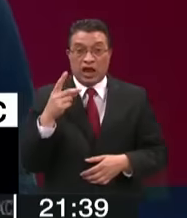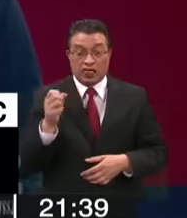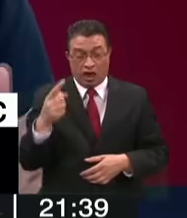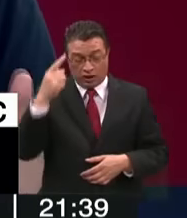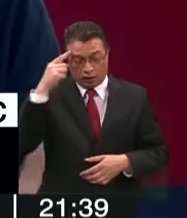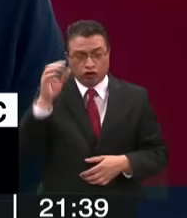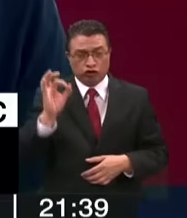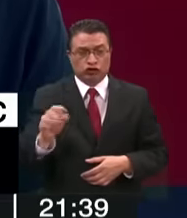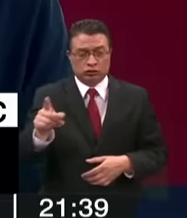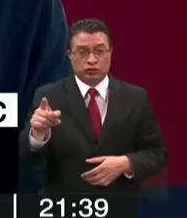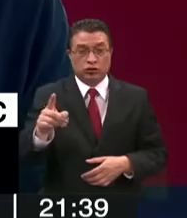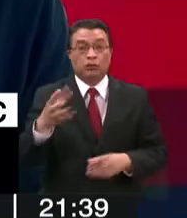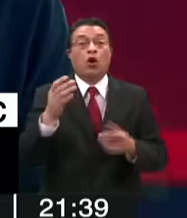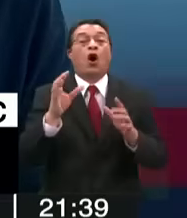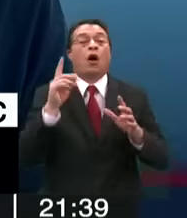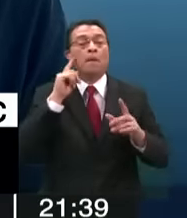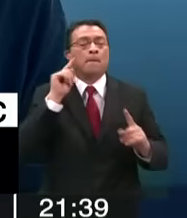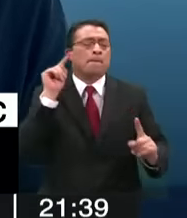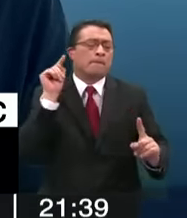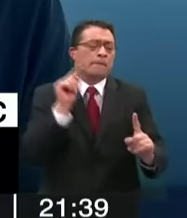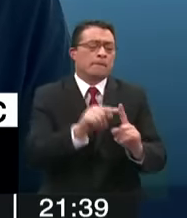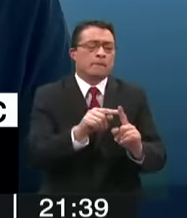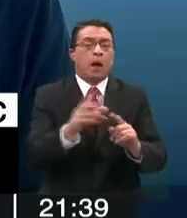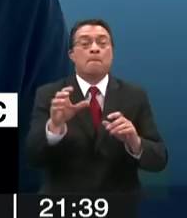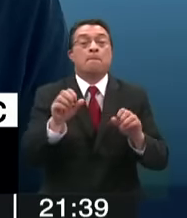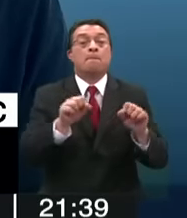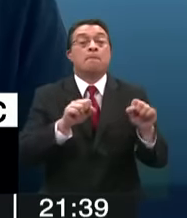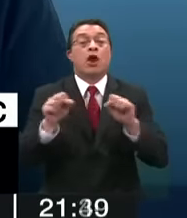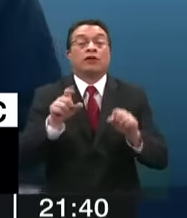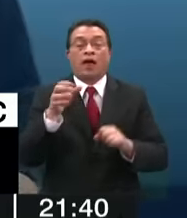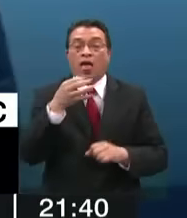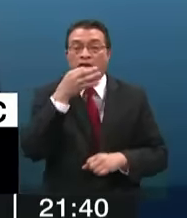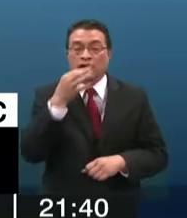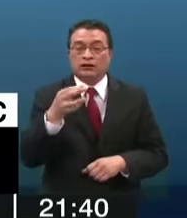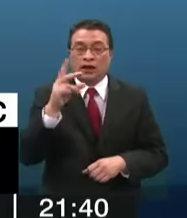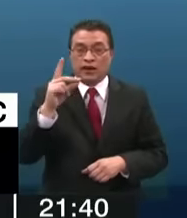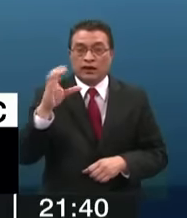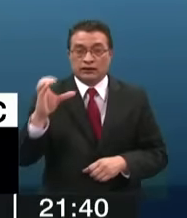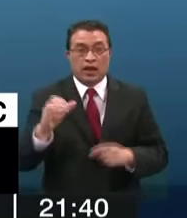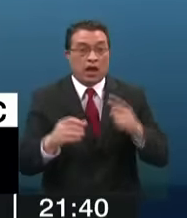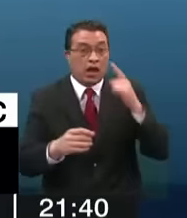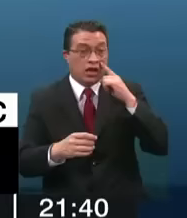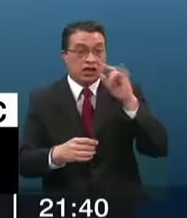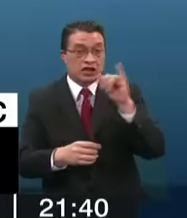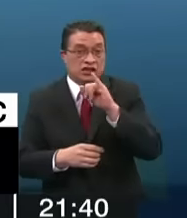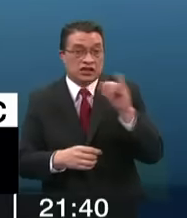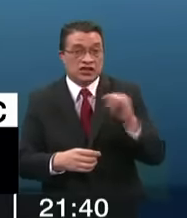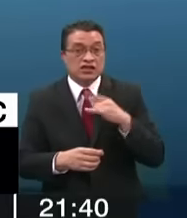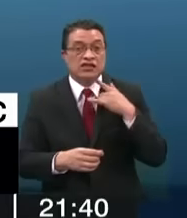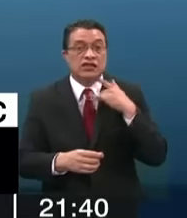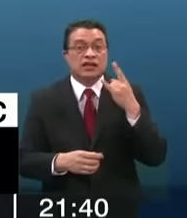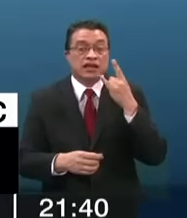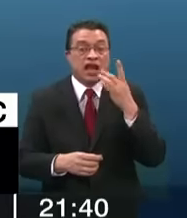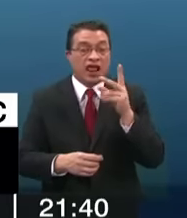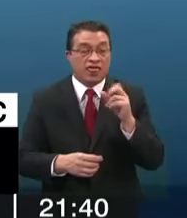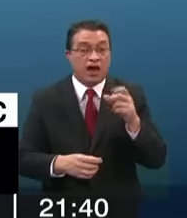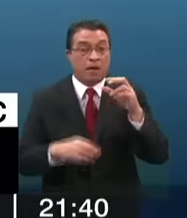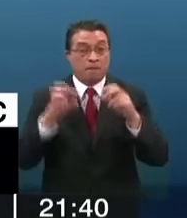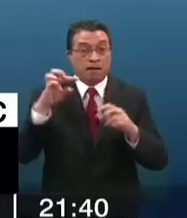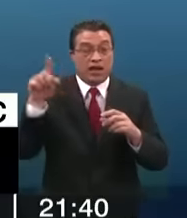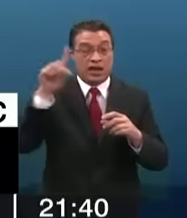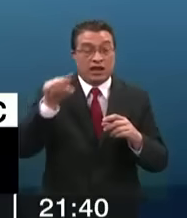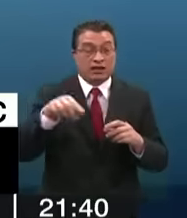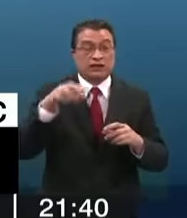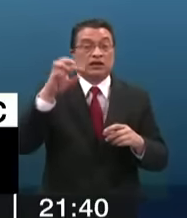cosas, porque si el centro político expresado por la Democracia Cristiana y la izquierda expresada por el PS, PPD,